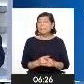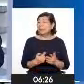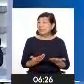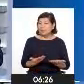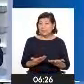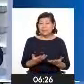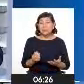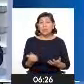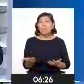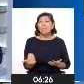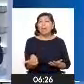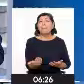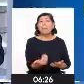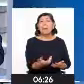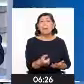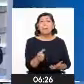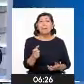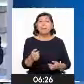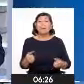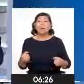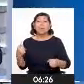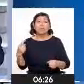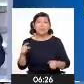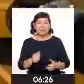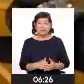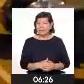a cobrar cupos a los mototaxistas.